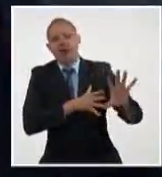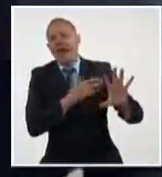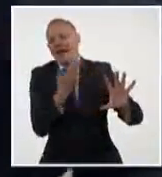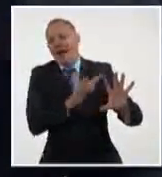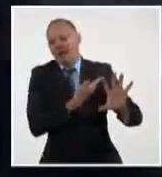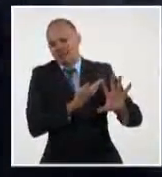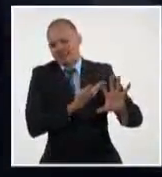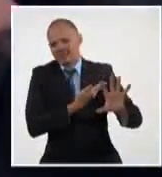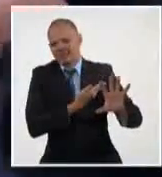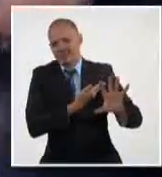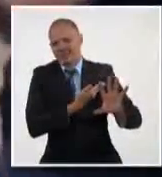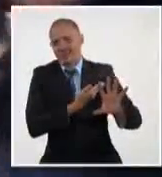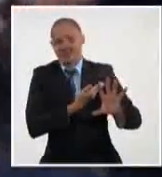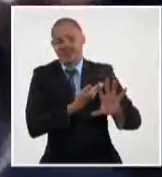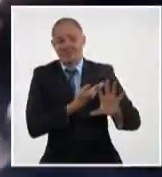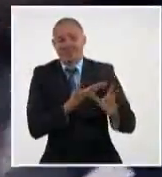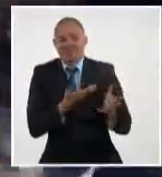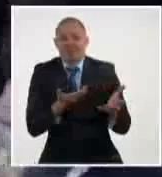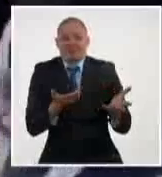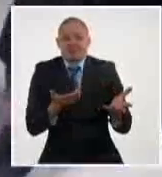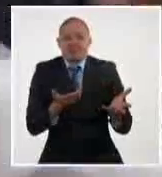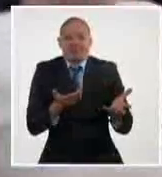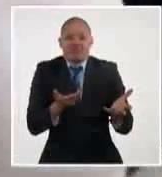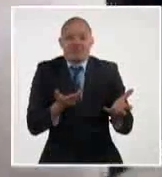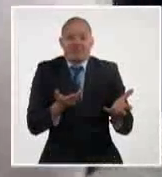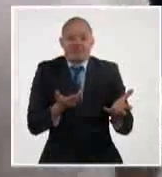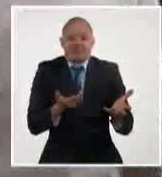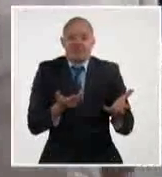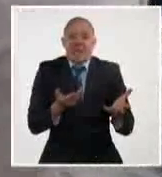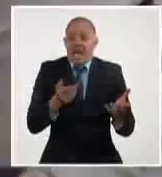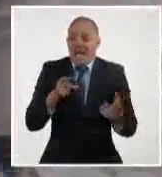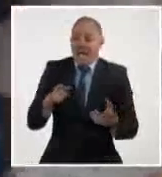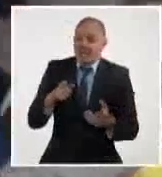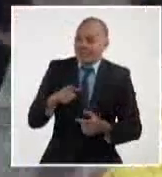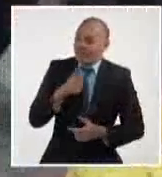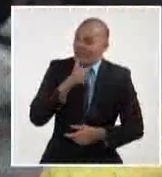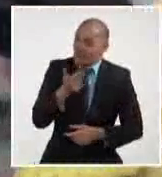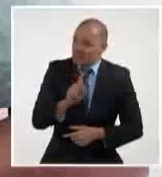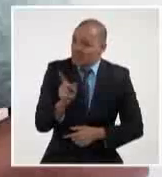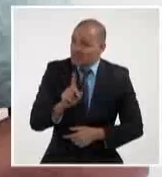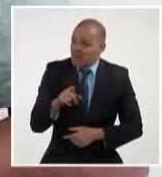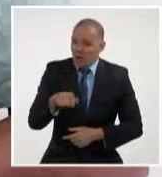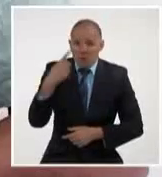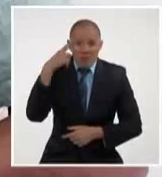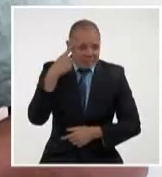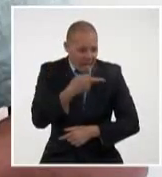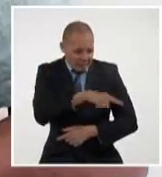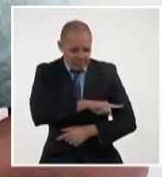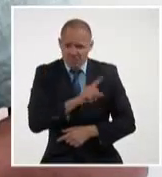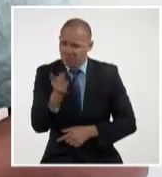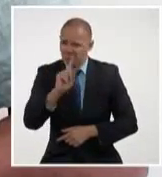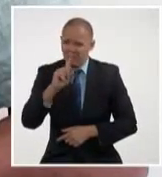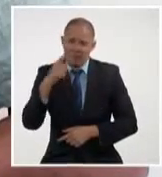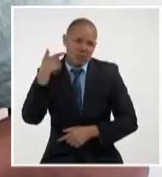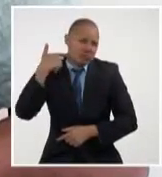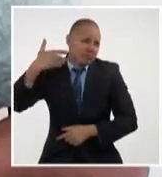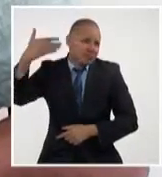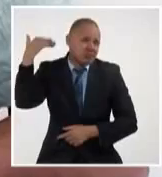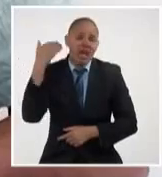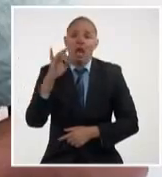no tiene un Estado, es decir, y eso es una problemática que se arrastra de hace 75